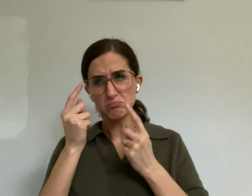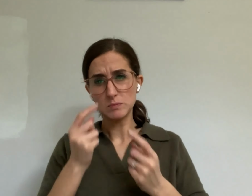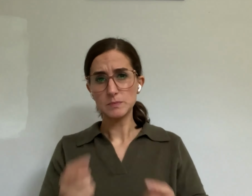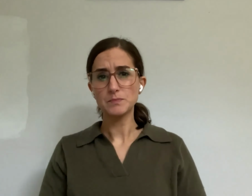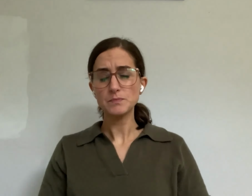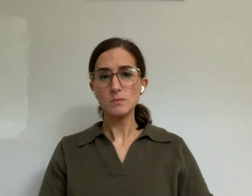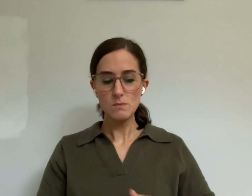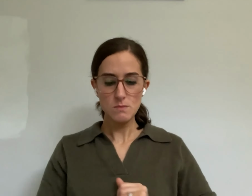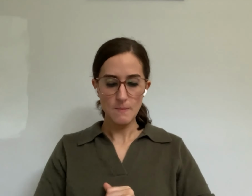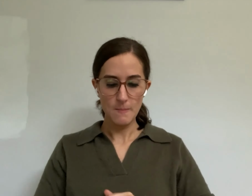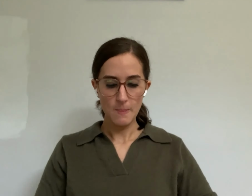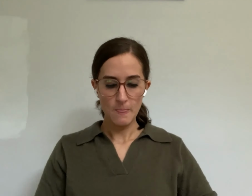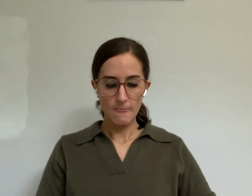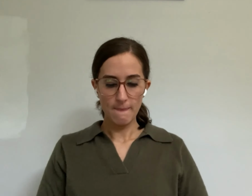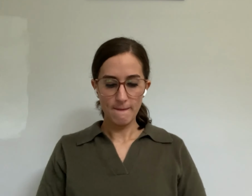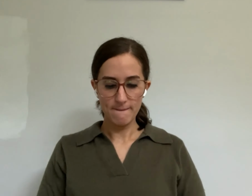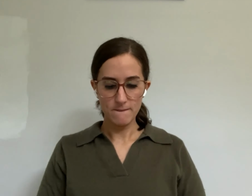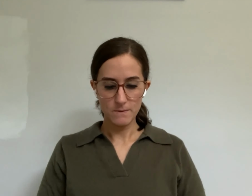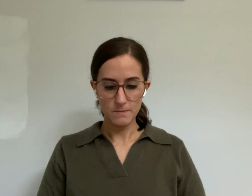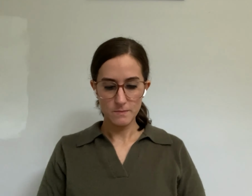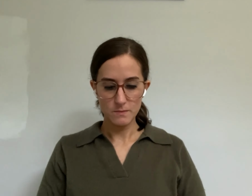de saber sobre esta pregunta.